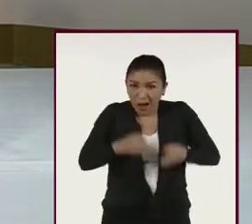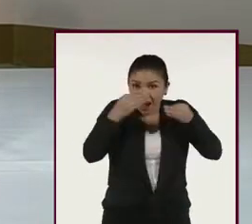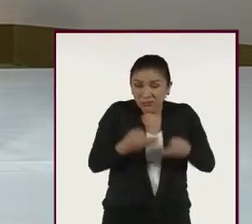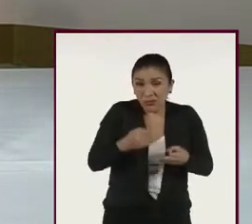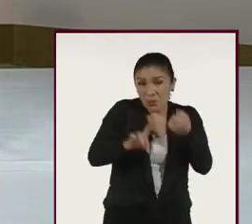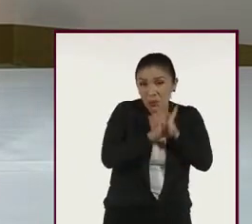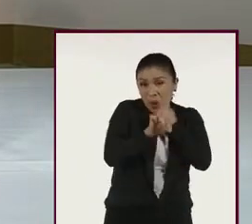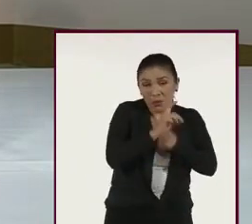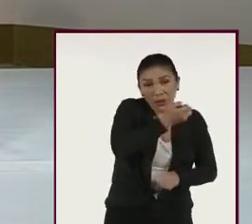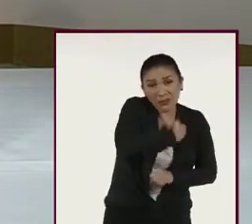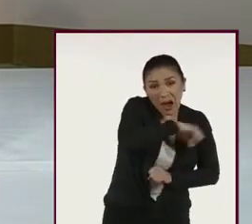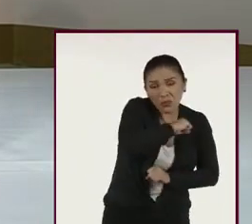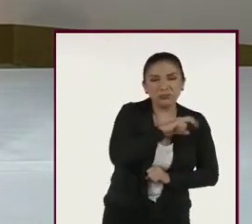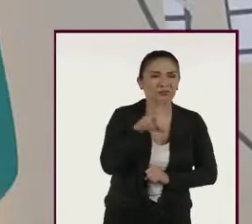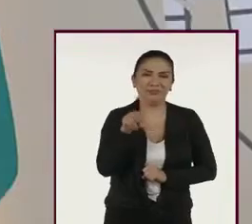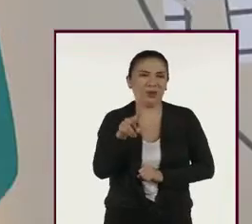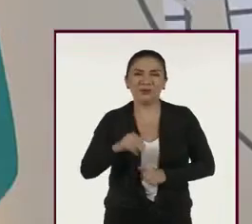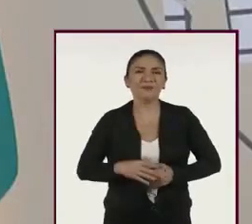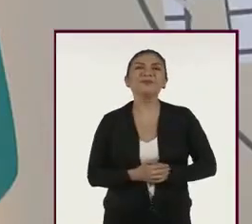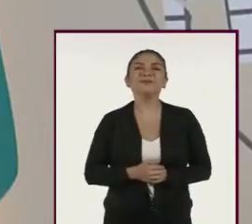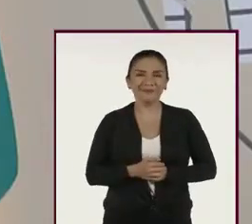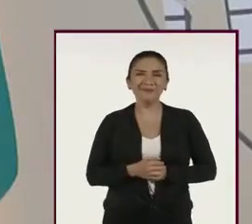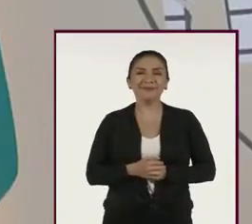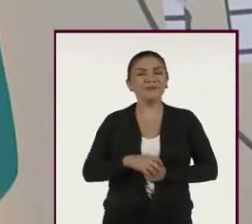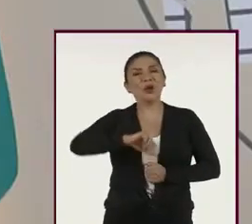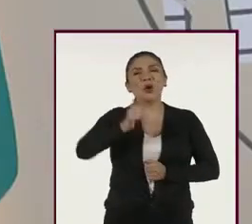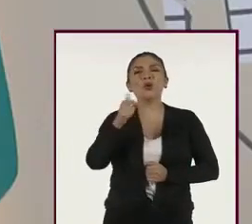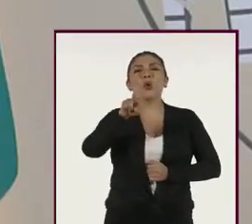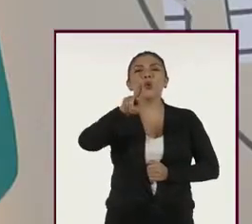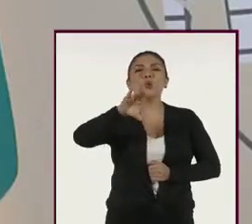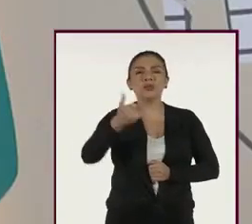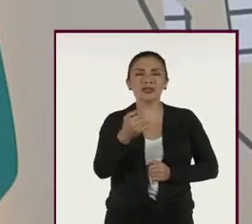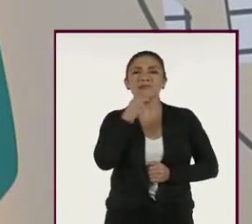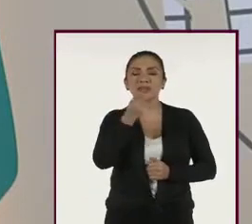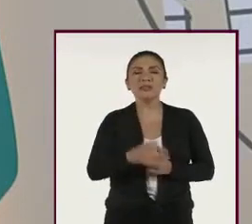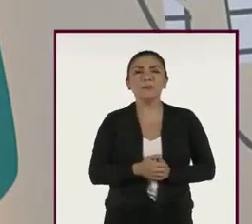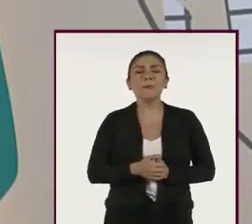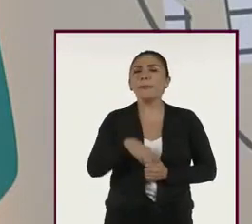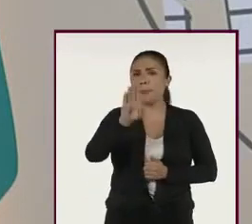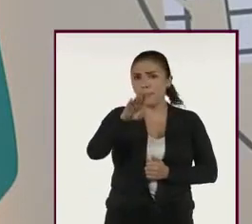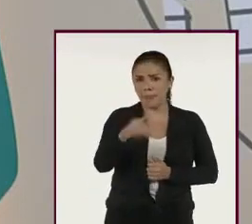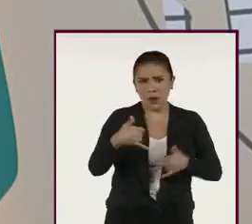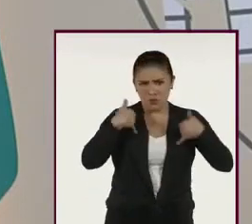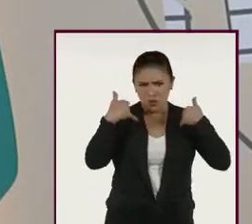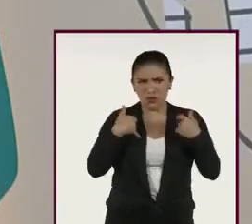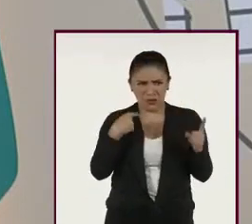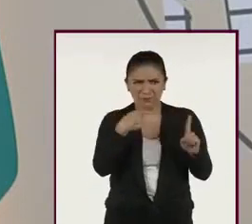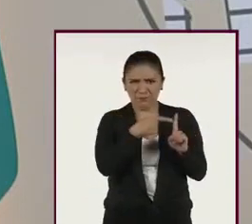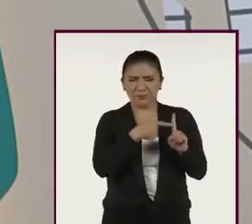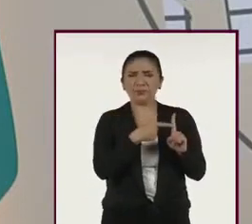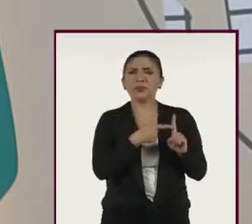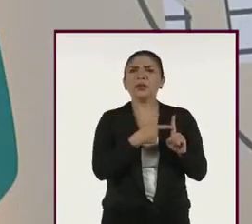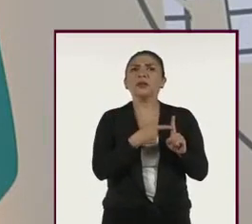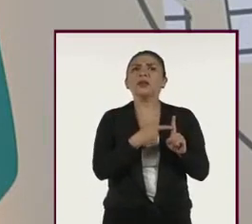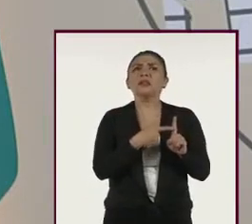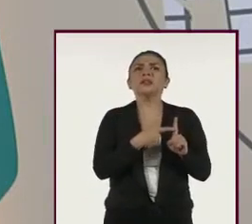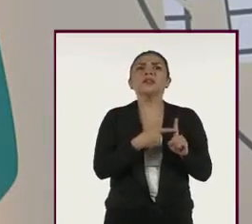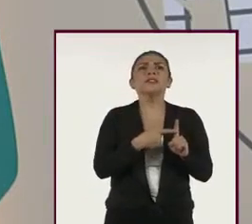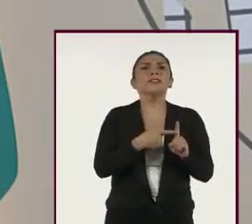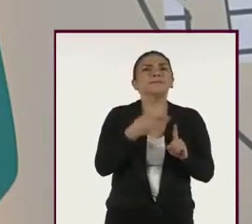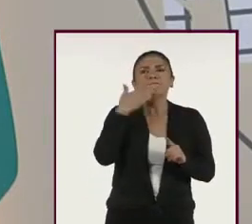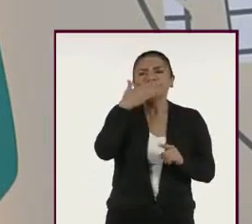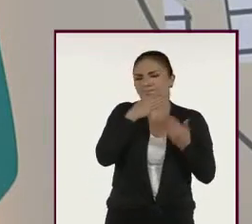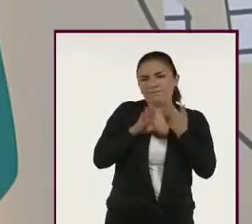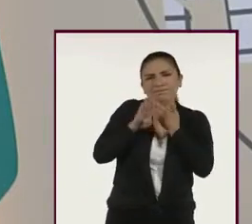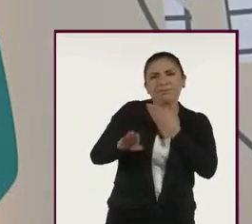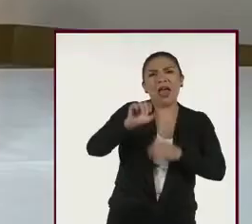conducta alimentaria. Muy bien, doctora, muchas gracias. Lucy Kiala Málaga, ¿es correcto que un adolescente practique el ayuno